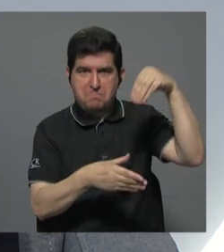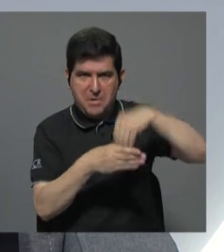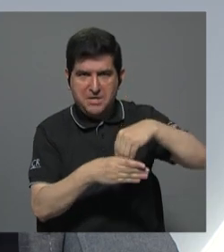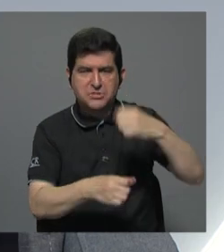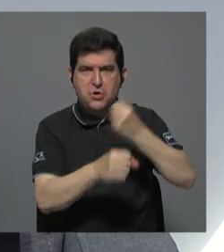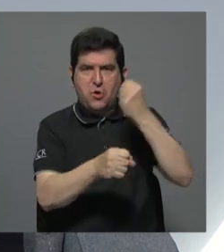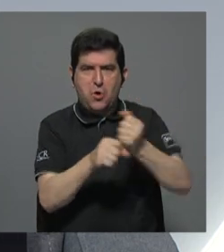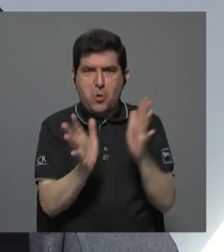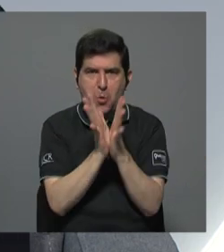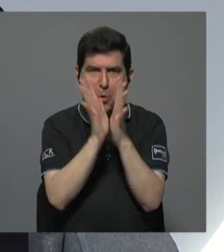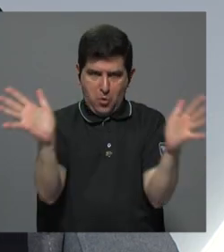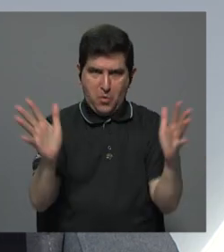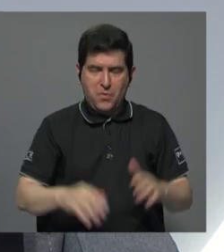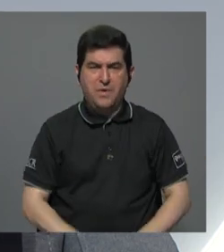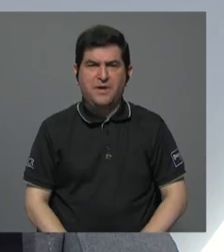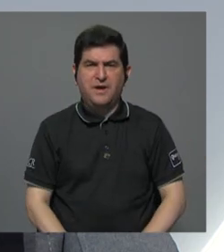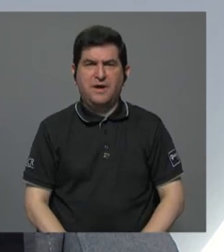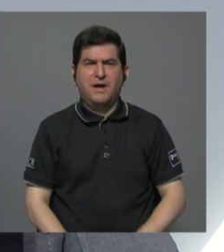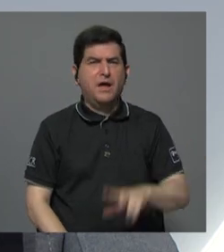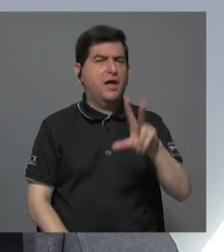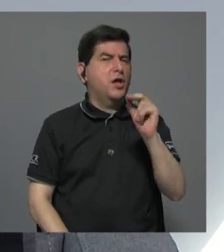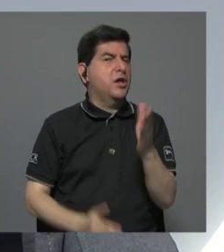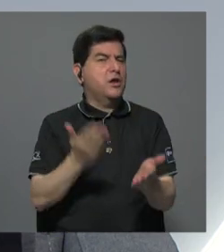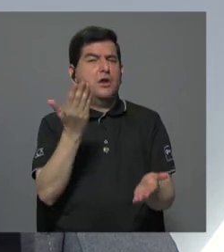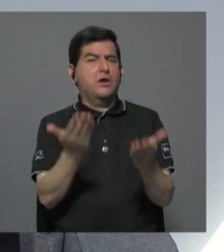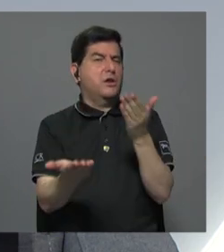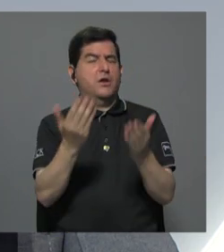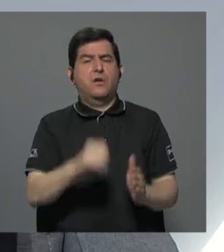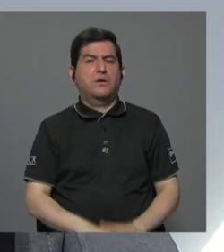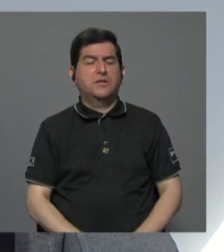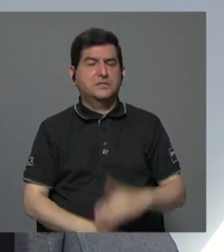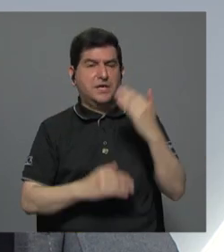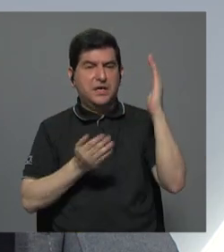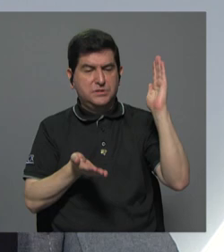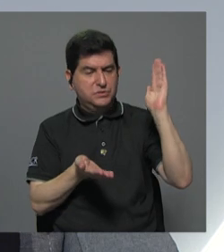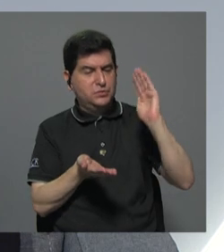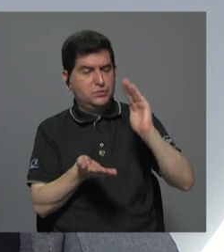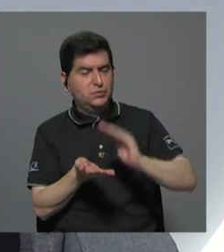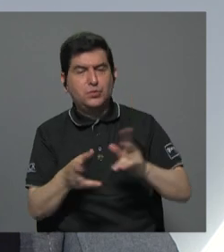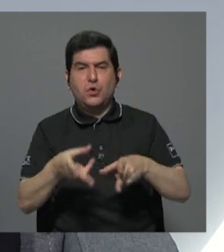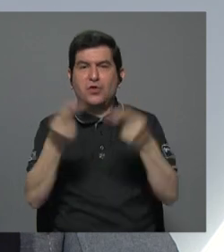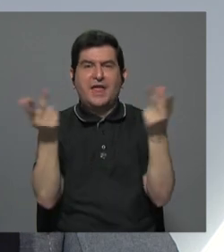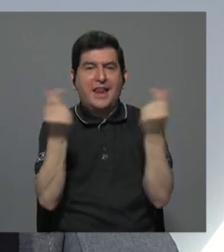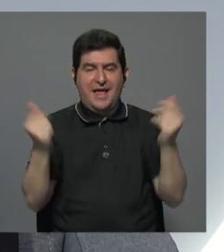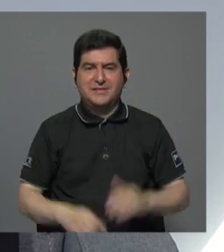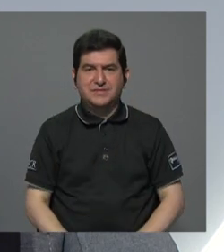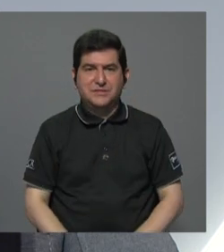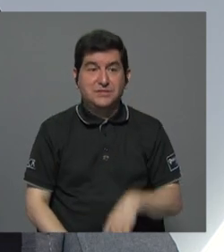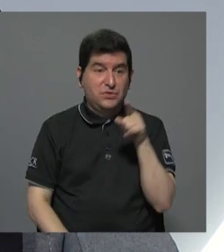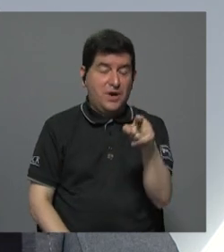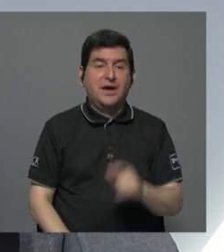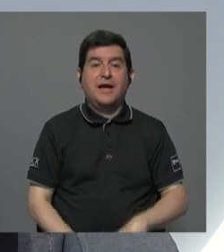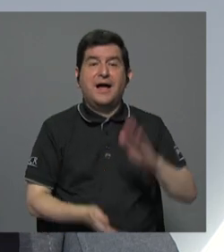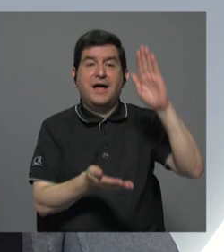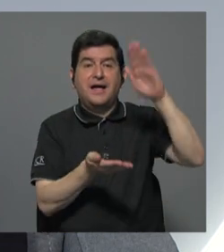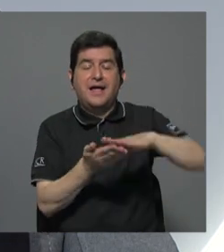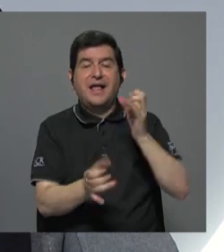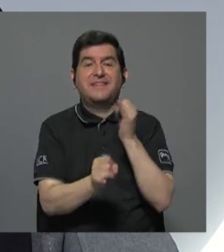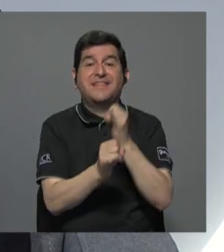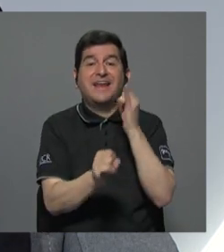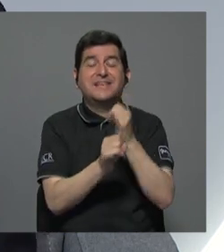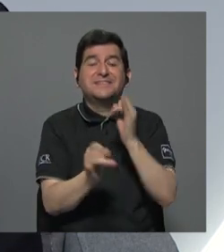obra pública y no tanto se va a ver esa reducción del gasto sino que lo que se va a ver es una reducción de las